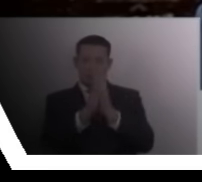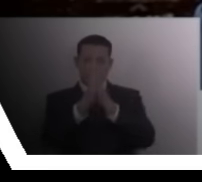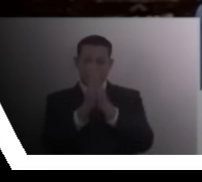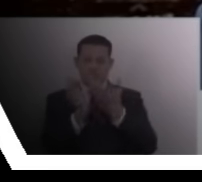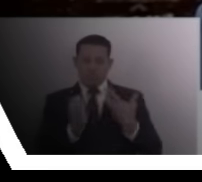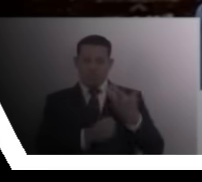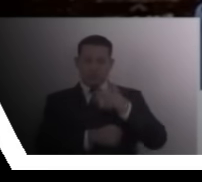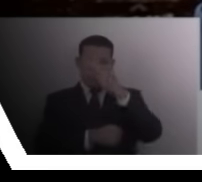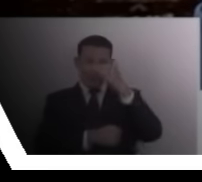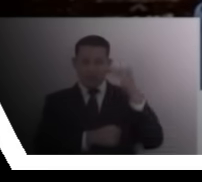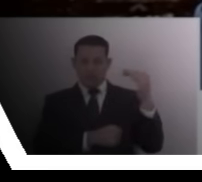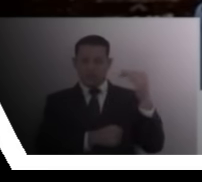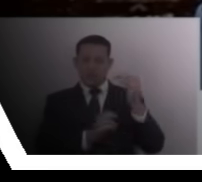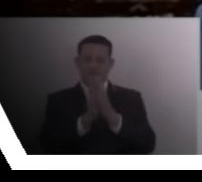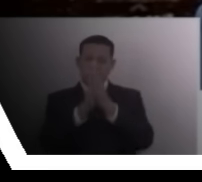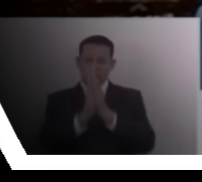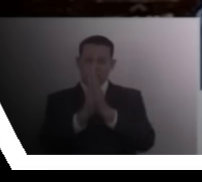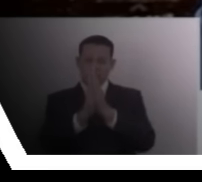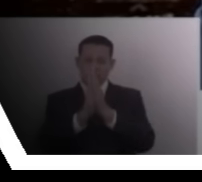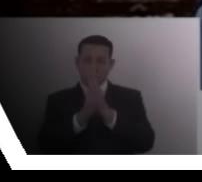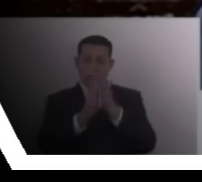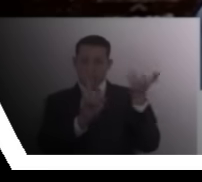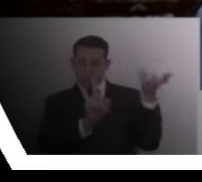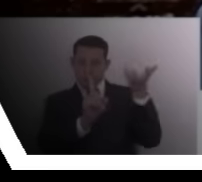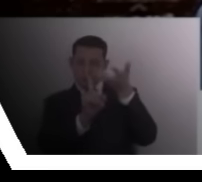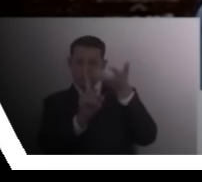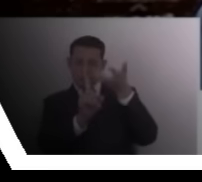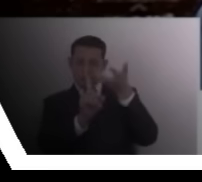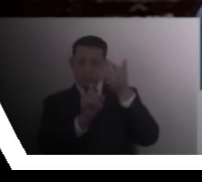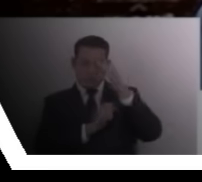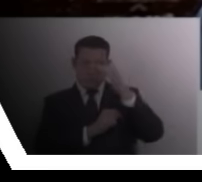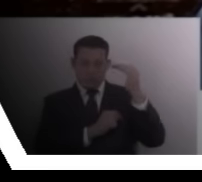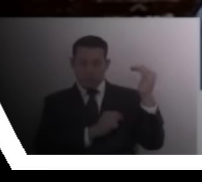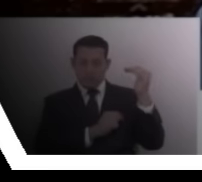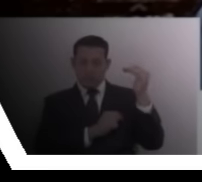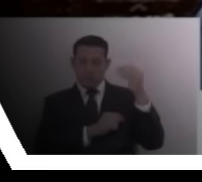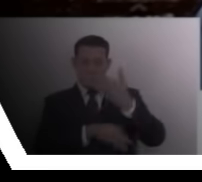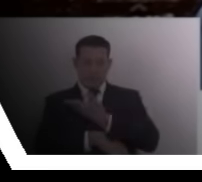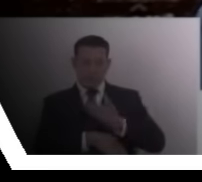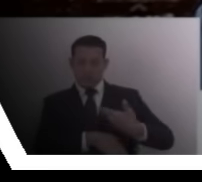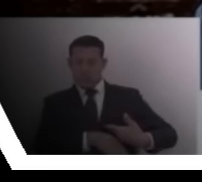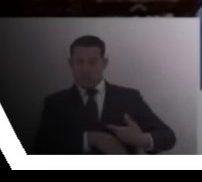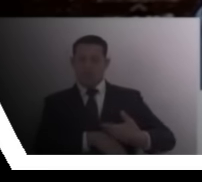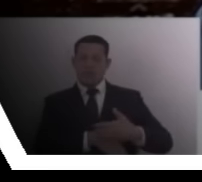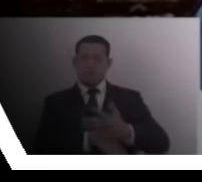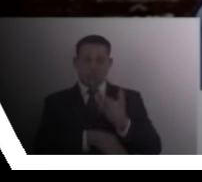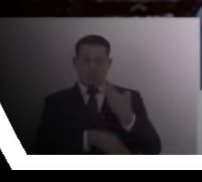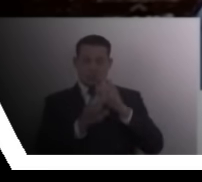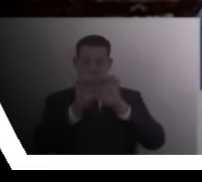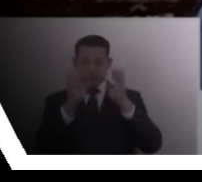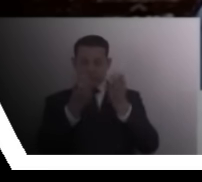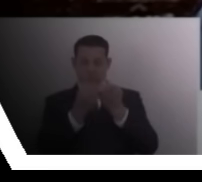por nuestro país, que está orando por los líderes de nuestro país, llámese presidente, todo su